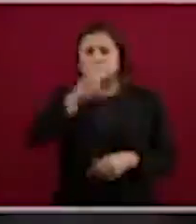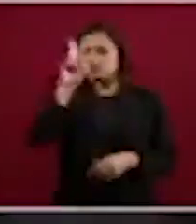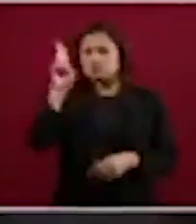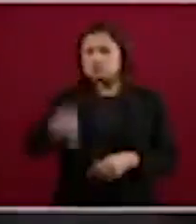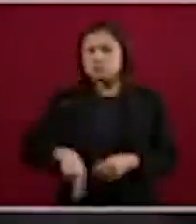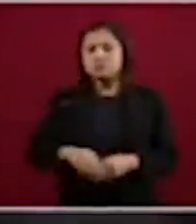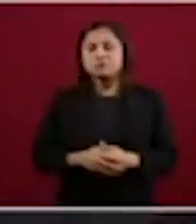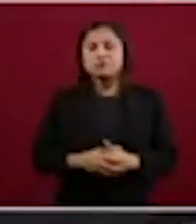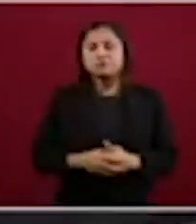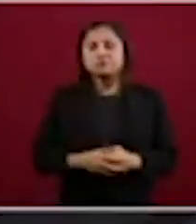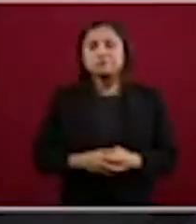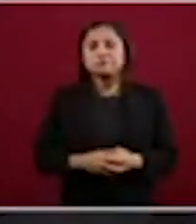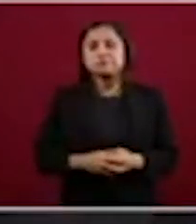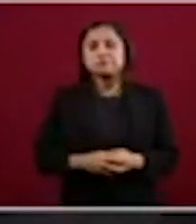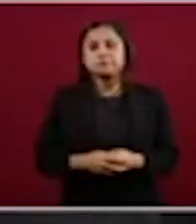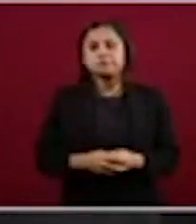y